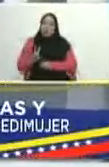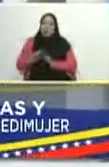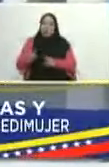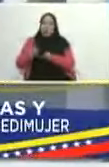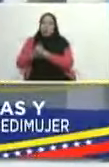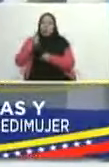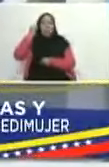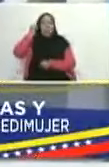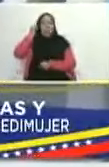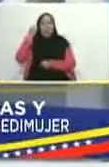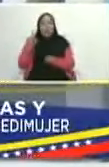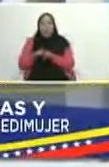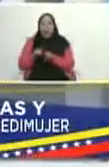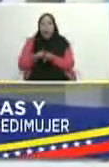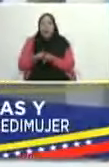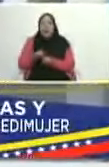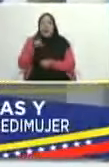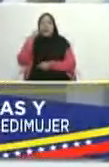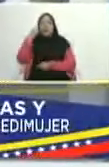de Josefa Joaquina